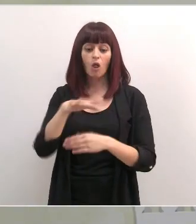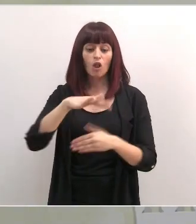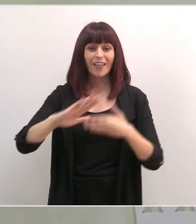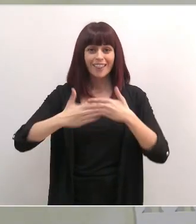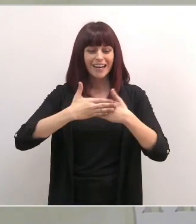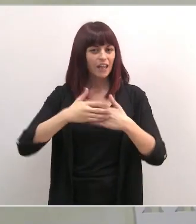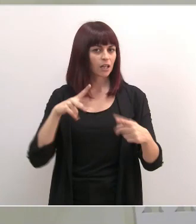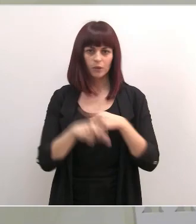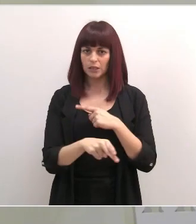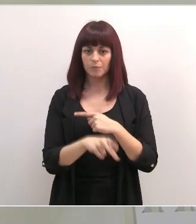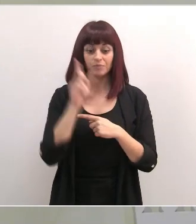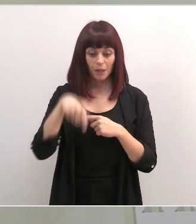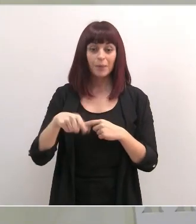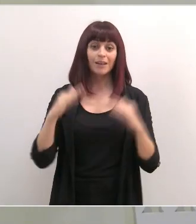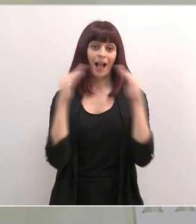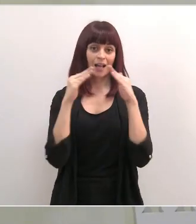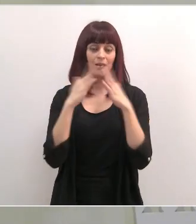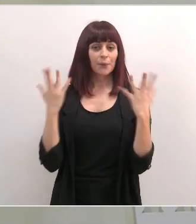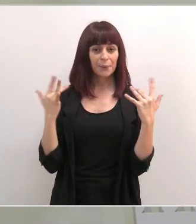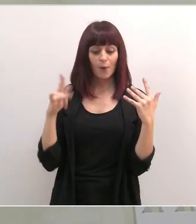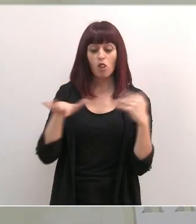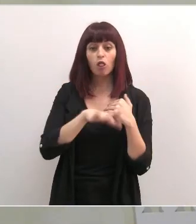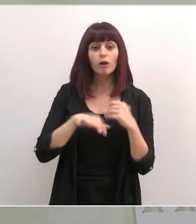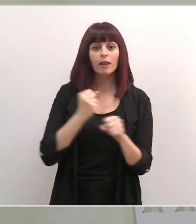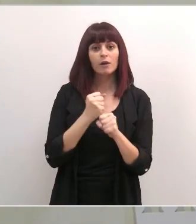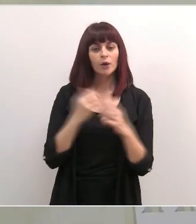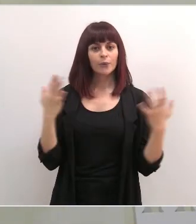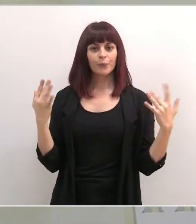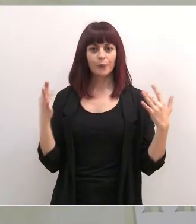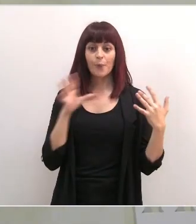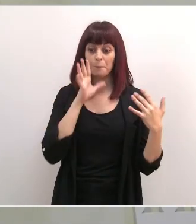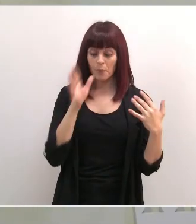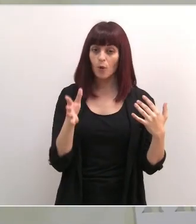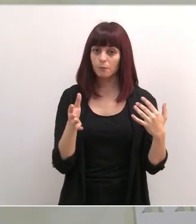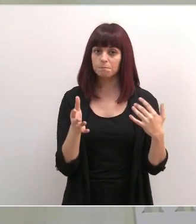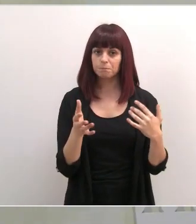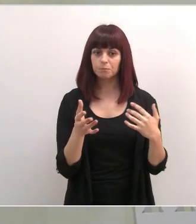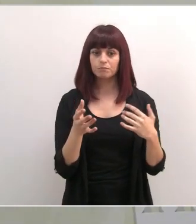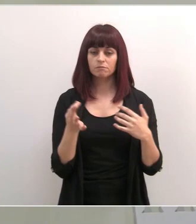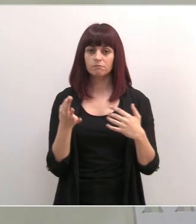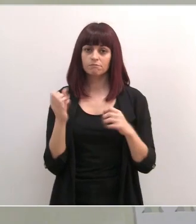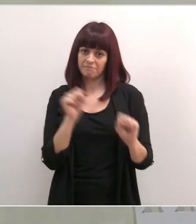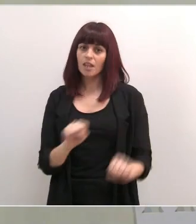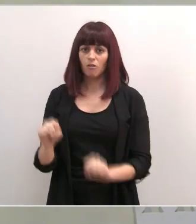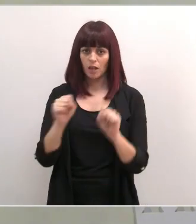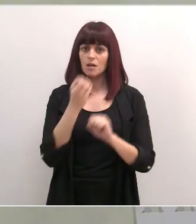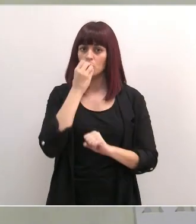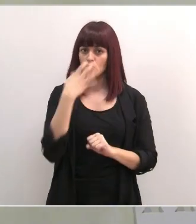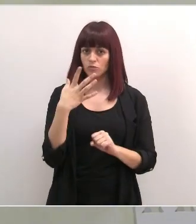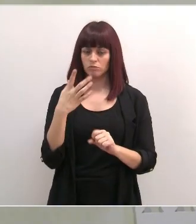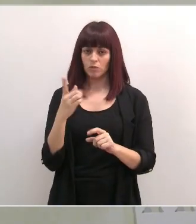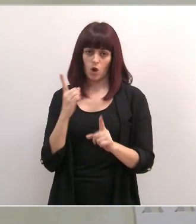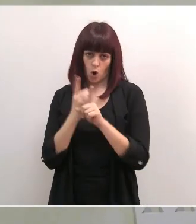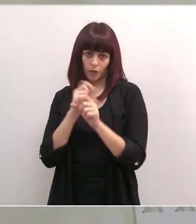cerrados y que ventilen sus hogares y locales de trabajo, pues en el fondo se están defendiendo y de una forma muy efectiva del posible